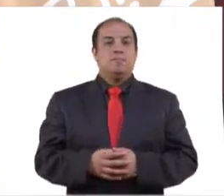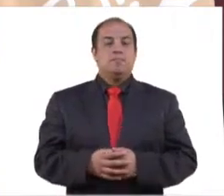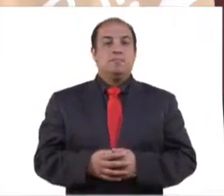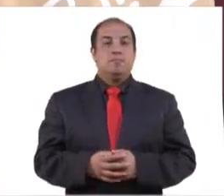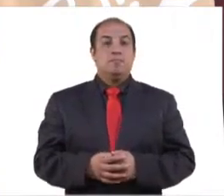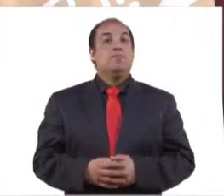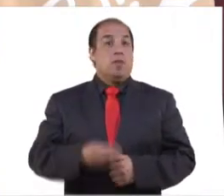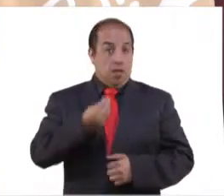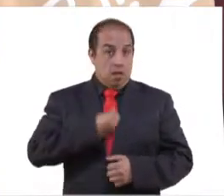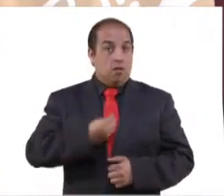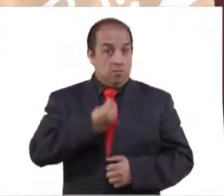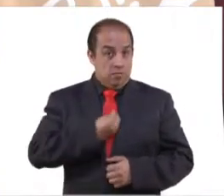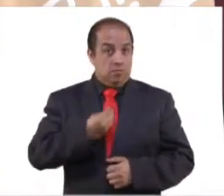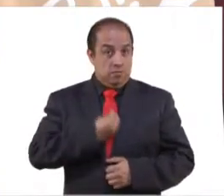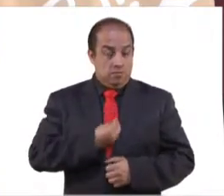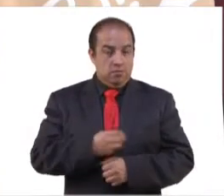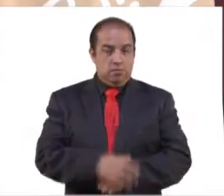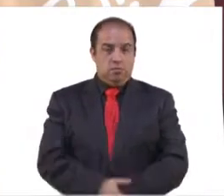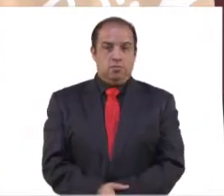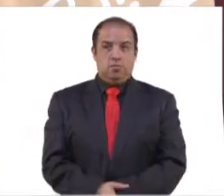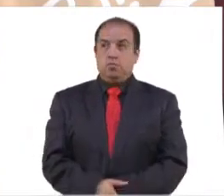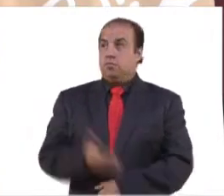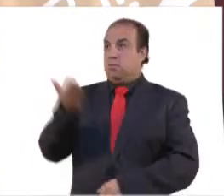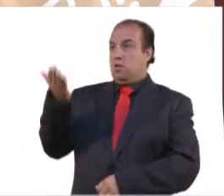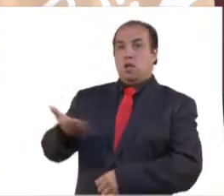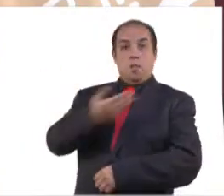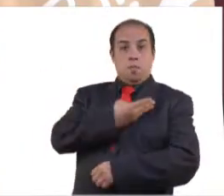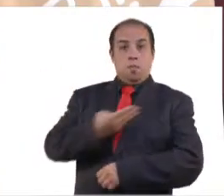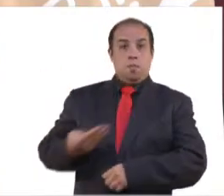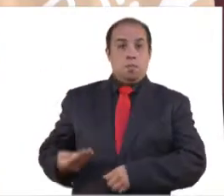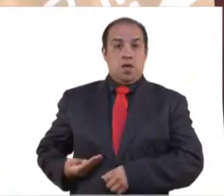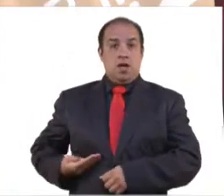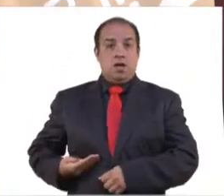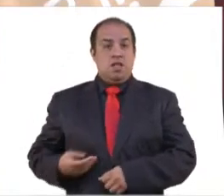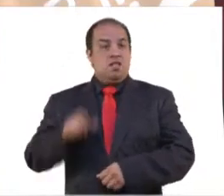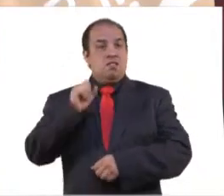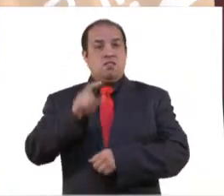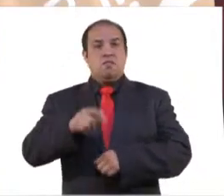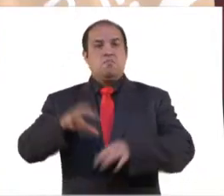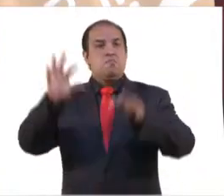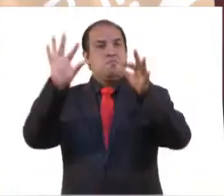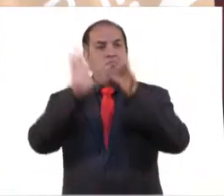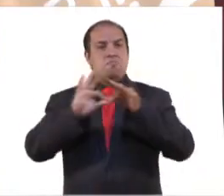Aguantamos, aguantamos. No, el presidente todavía se aventó el discurso.